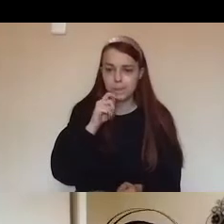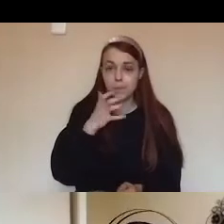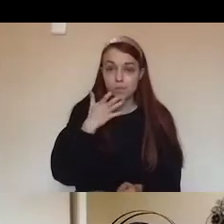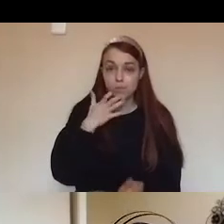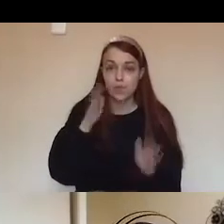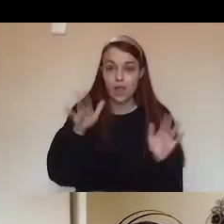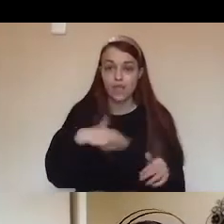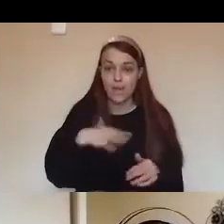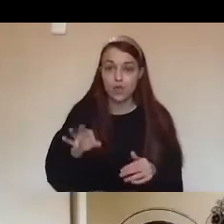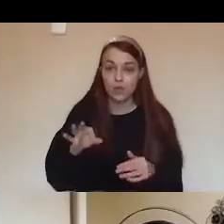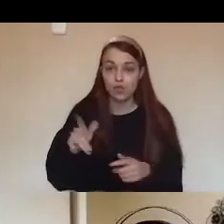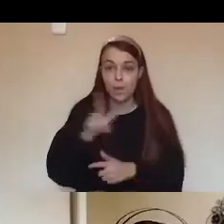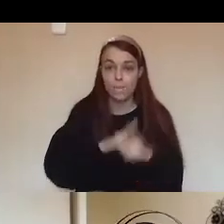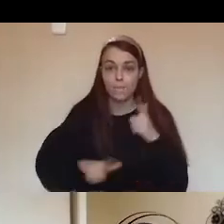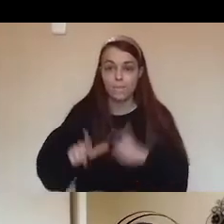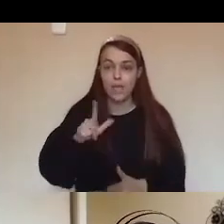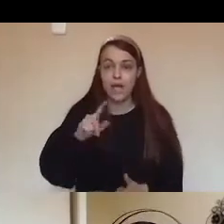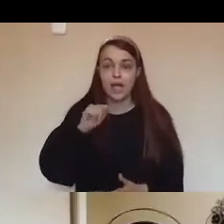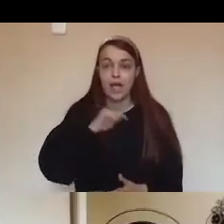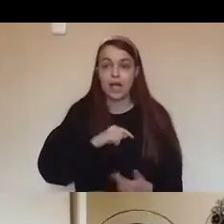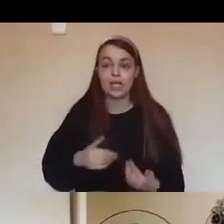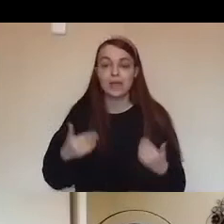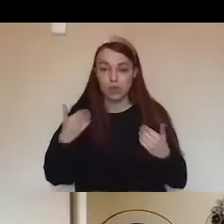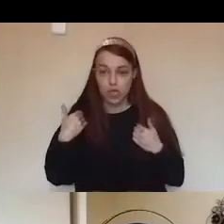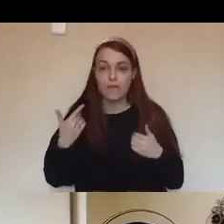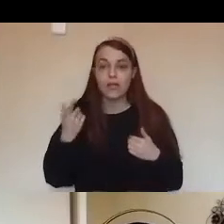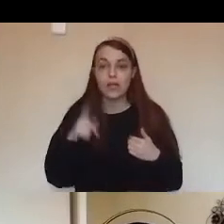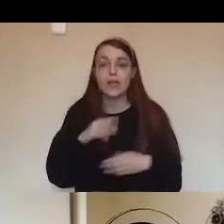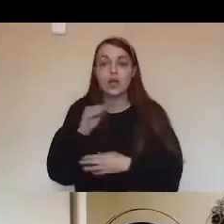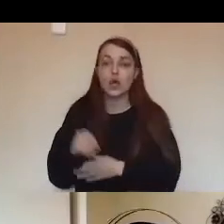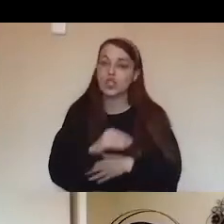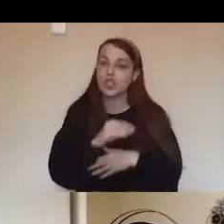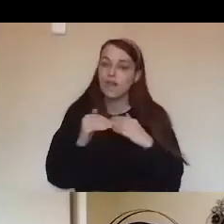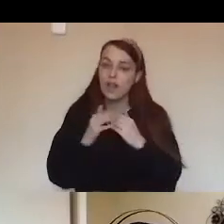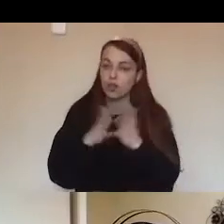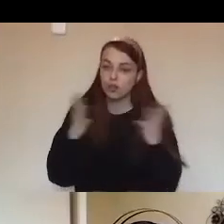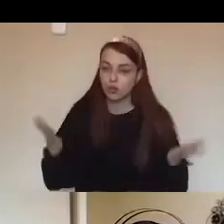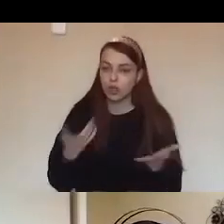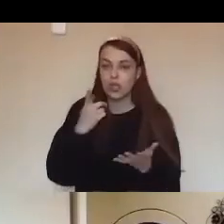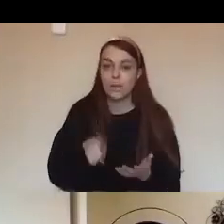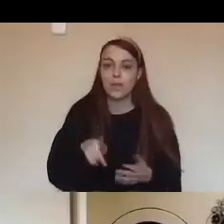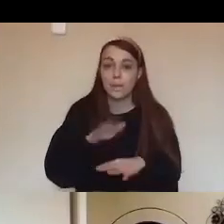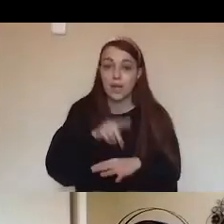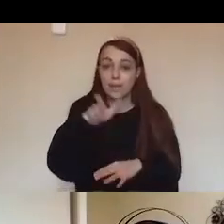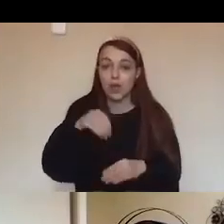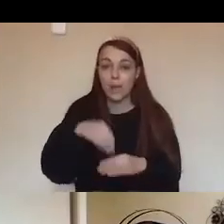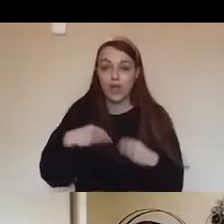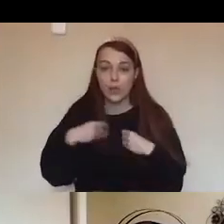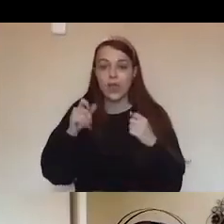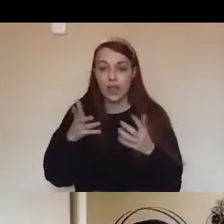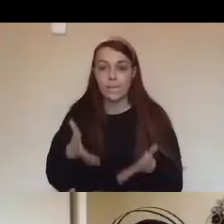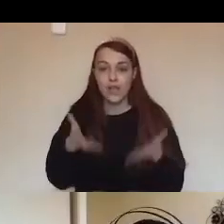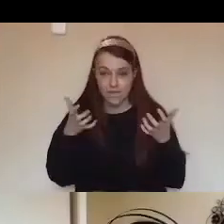ambientalmente responsable, a promover la conservación, a que efectivamente lleguemos con beneficios a las comunidades locales y podamos disfrutar